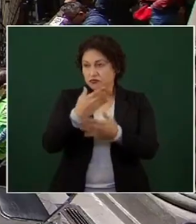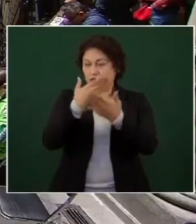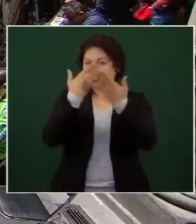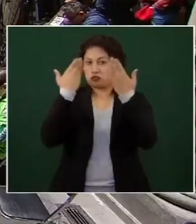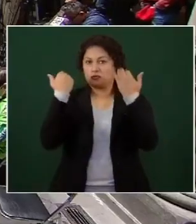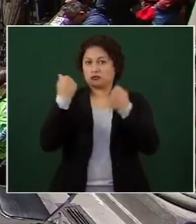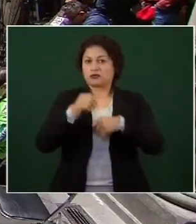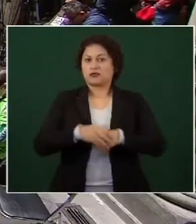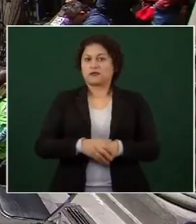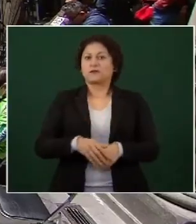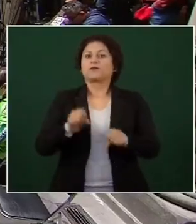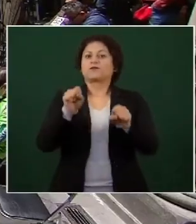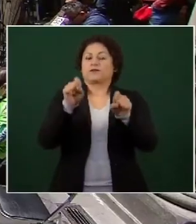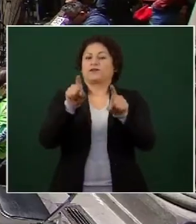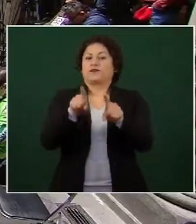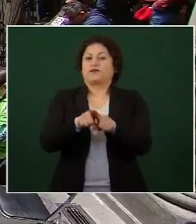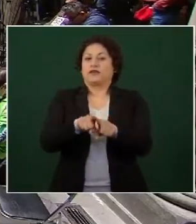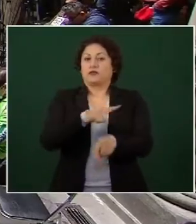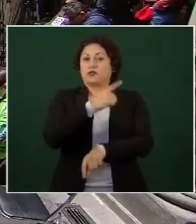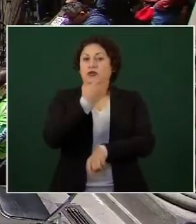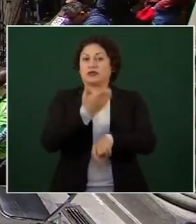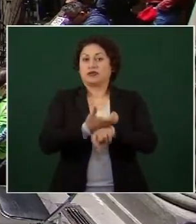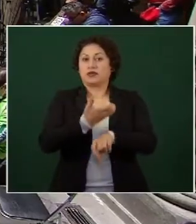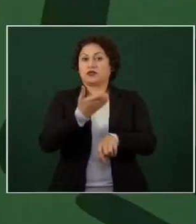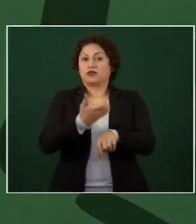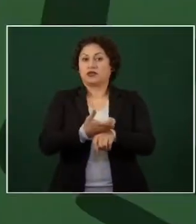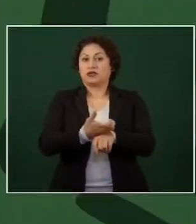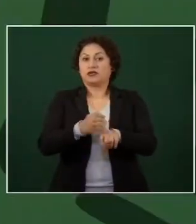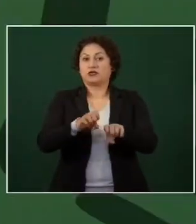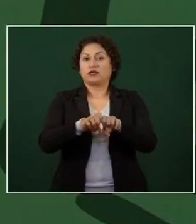hasta el Departamento de Estado de Estados Unidos